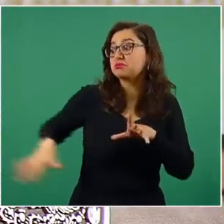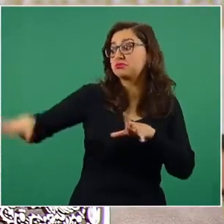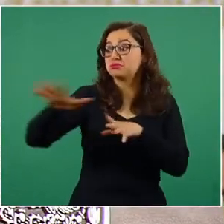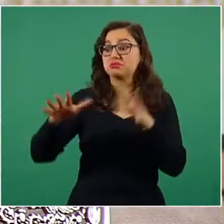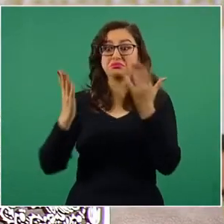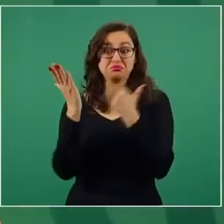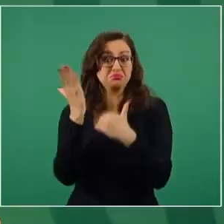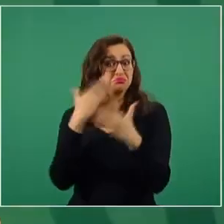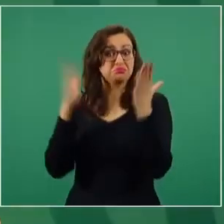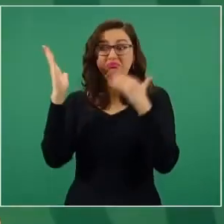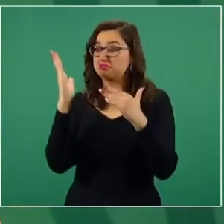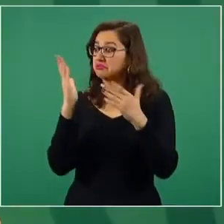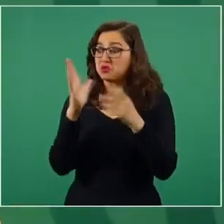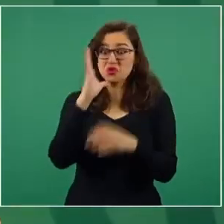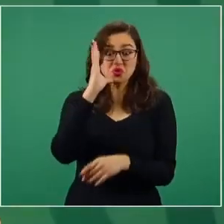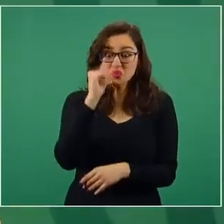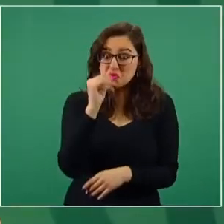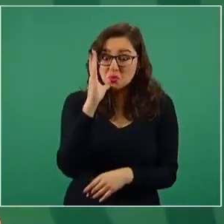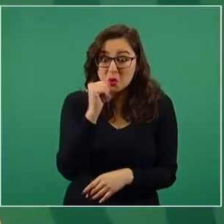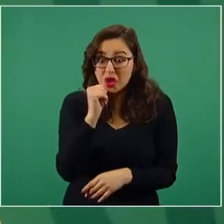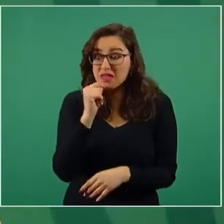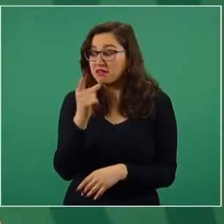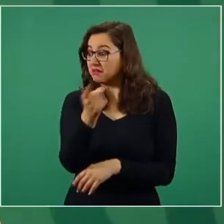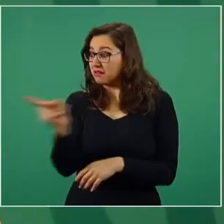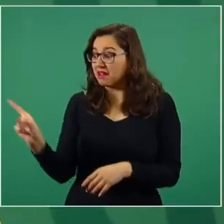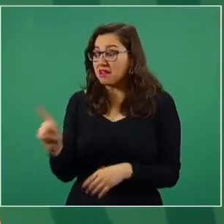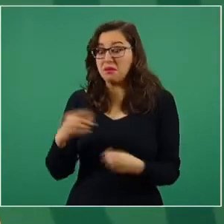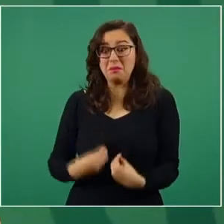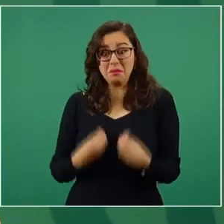no hay paz, no hay tranquilidad para nadie.